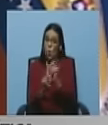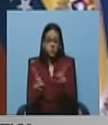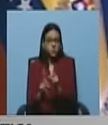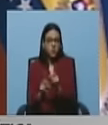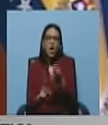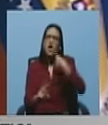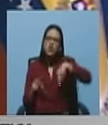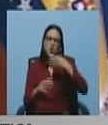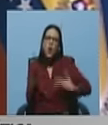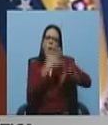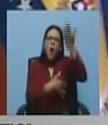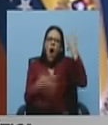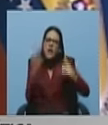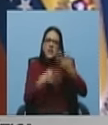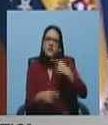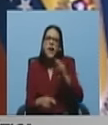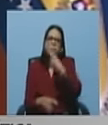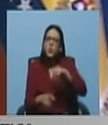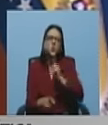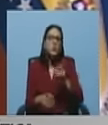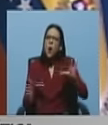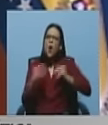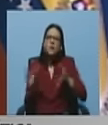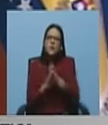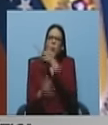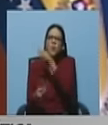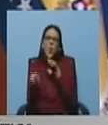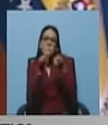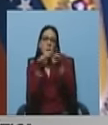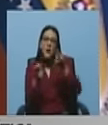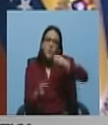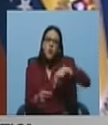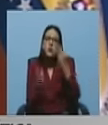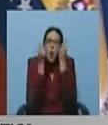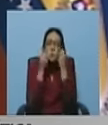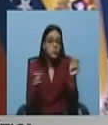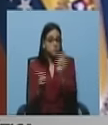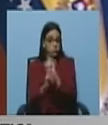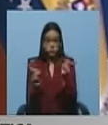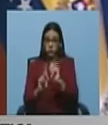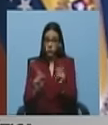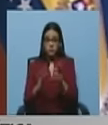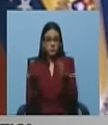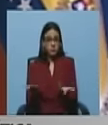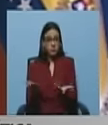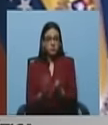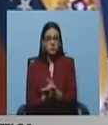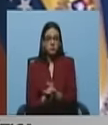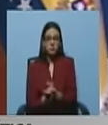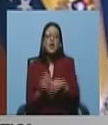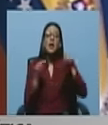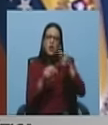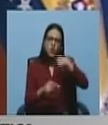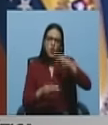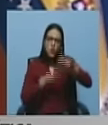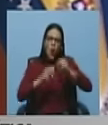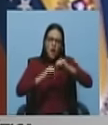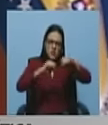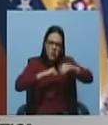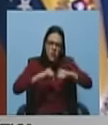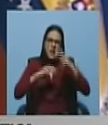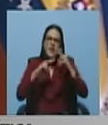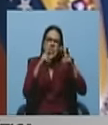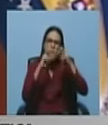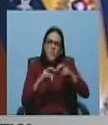hace tiempo dejamos de caer en chantaje, hace tiempo. Y esta investigación ha sido hecha